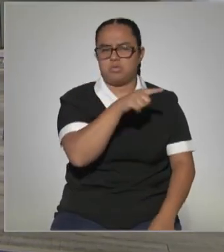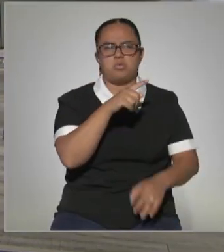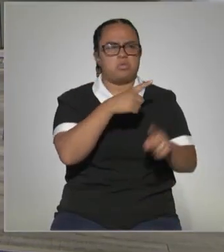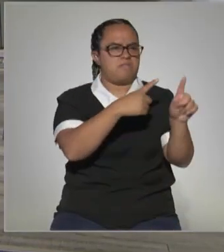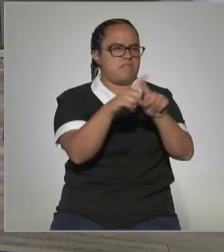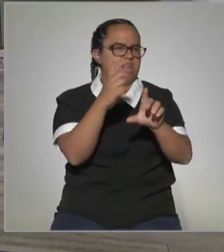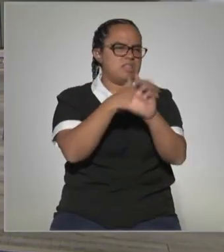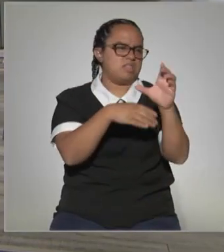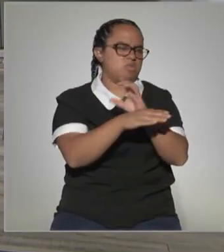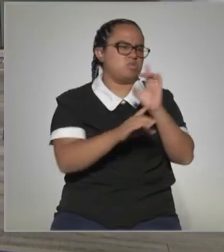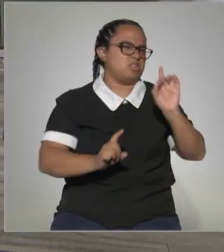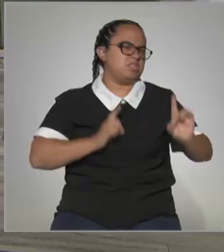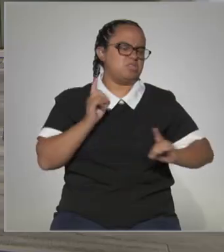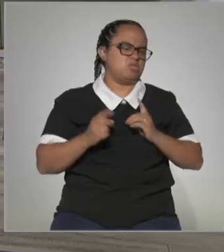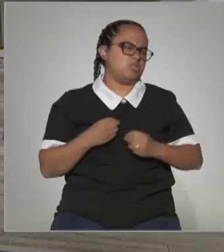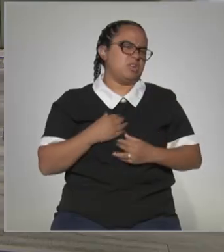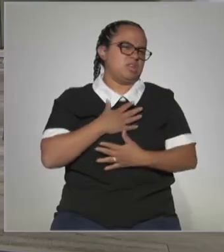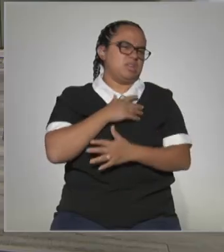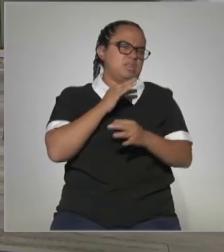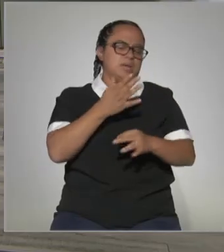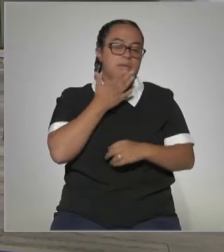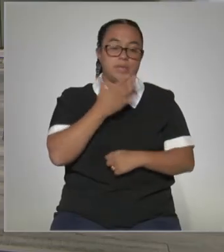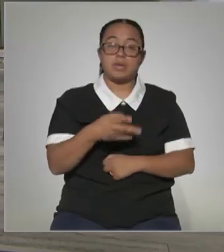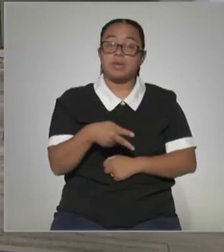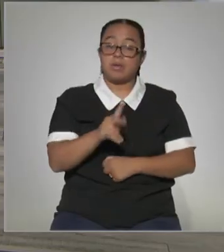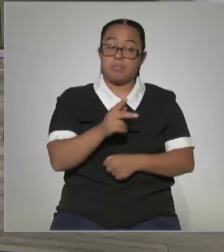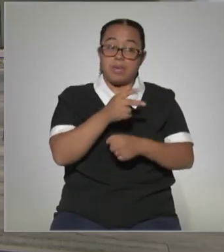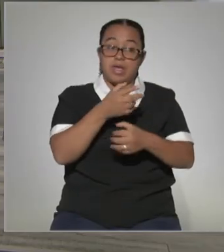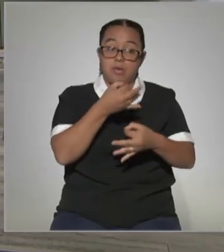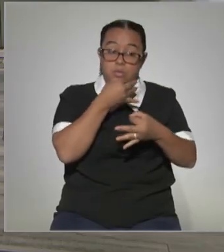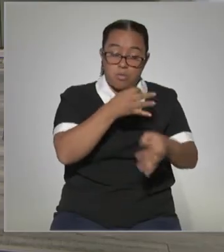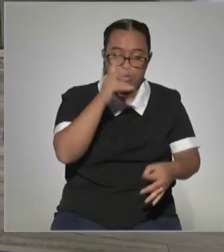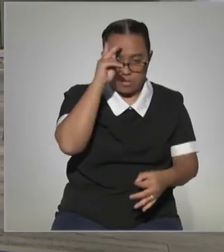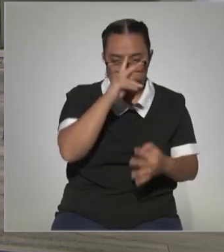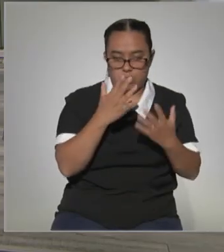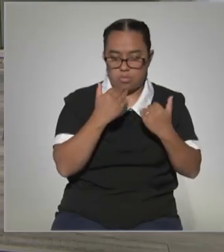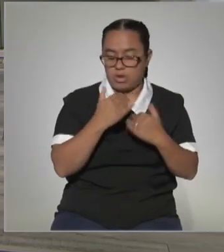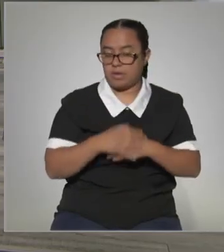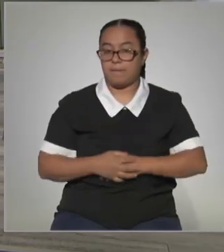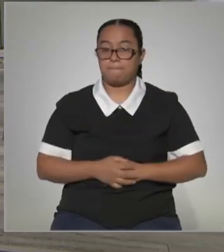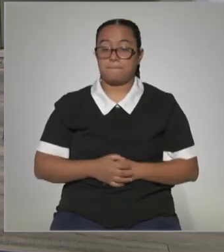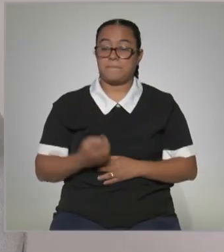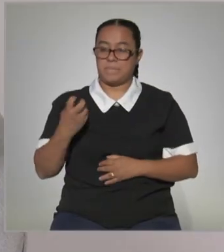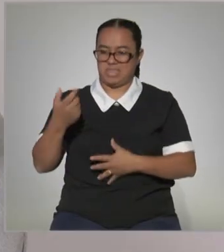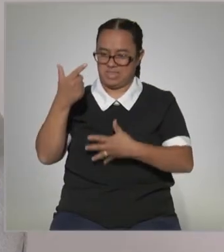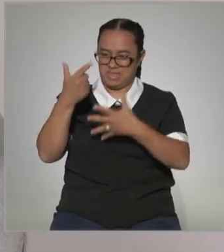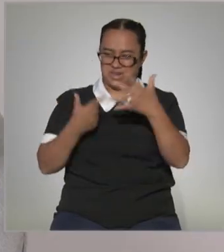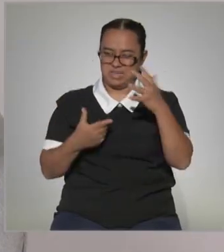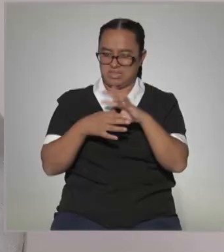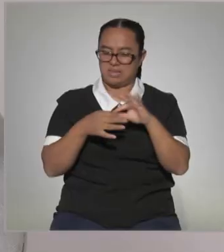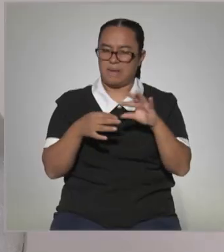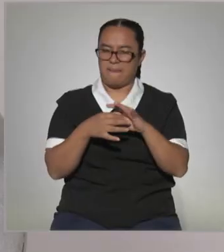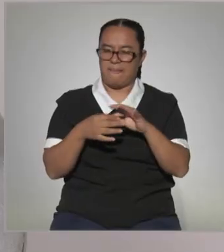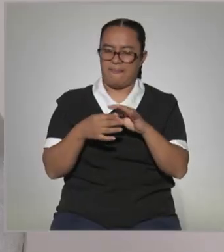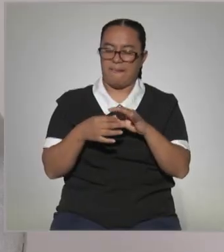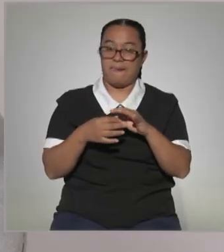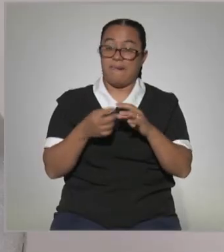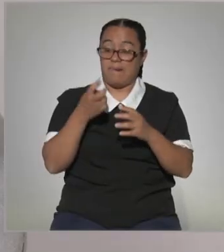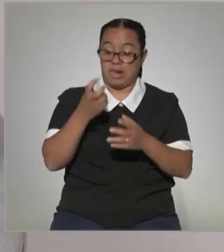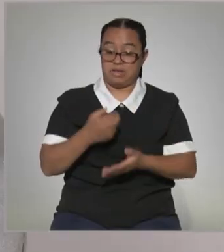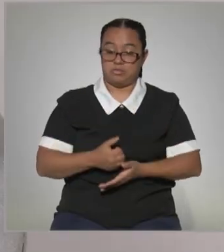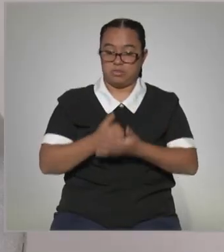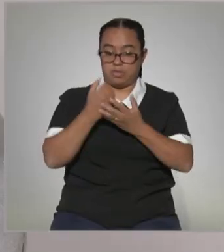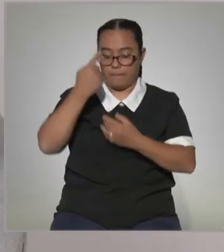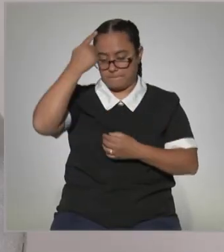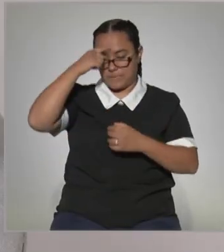¿no? Que todo sea placentero, pero que no sufra una adicción como tal. Oye, y toda esta lista que nos diste, por ejemplo, también ayuda a